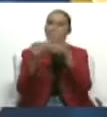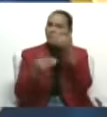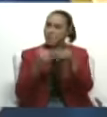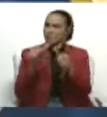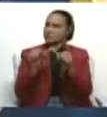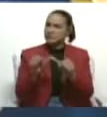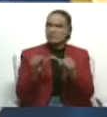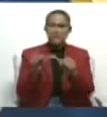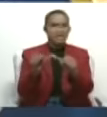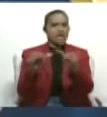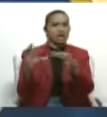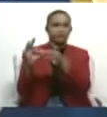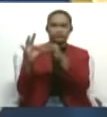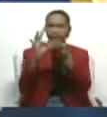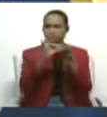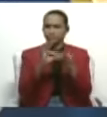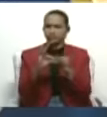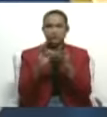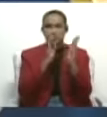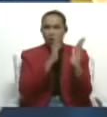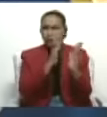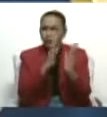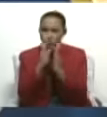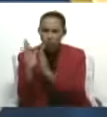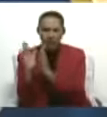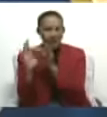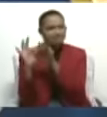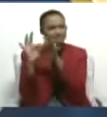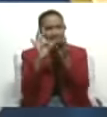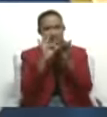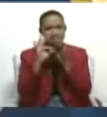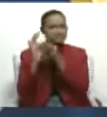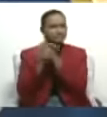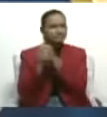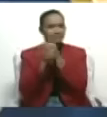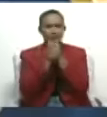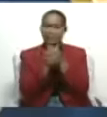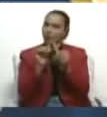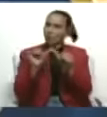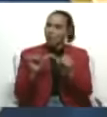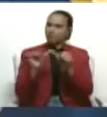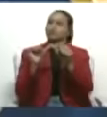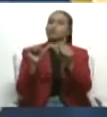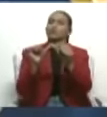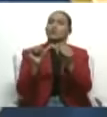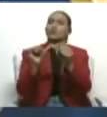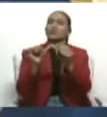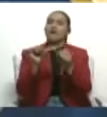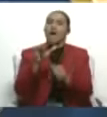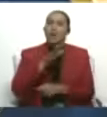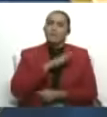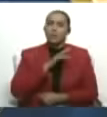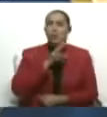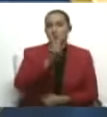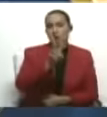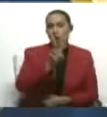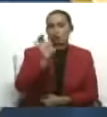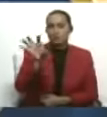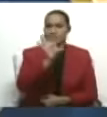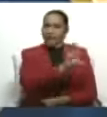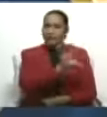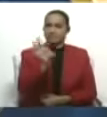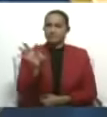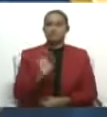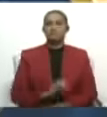funcional, estructural, que nos permite hoy exhibir resultados concretos a nuestro pueblo. Hoy podemos decir que